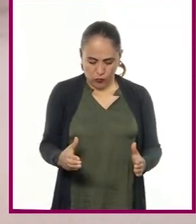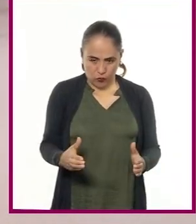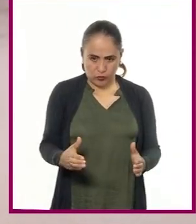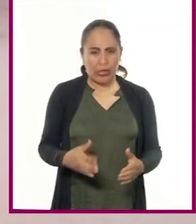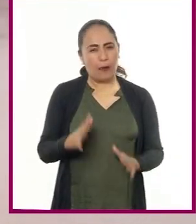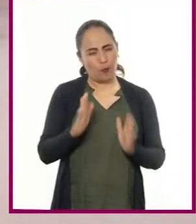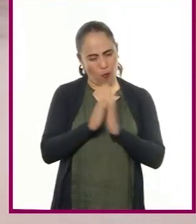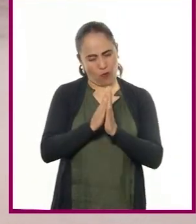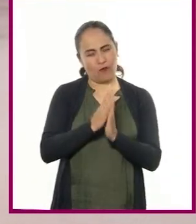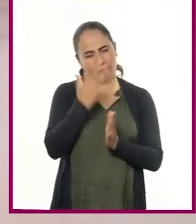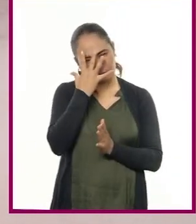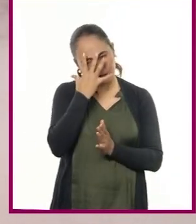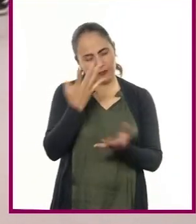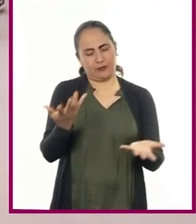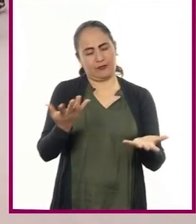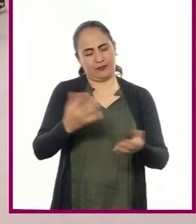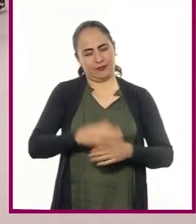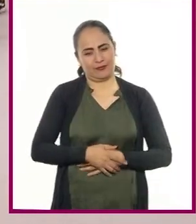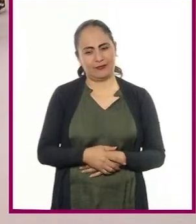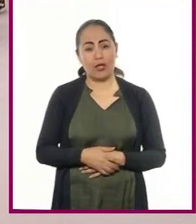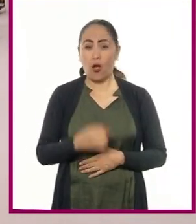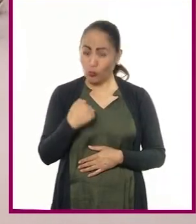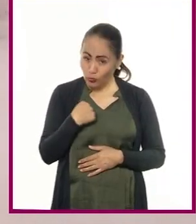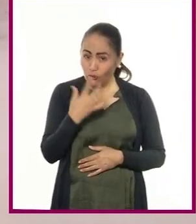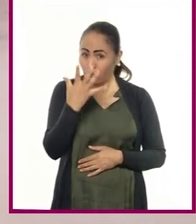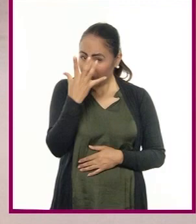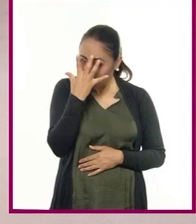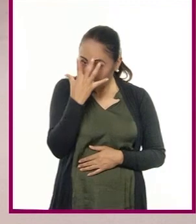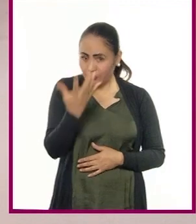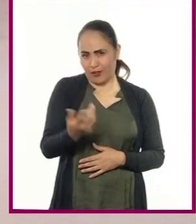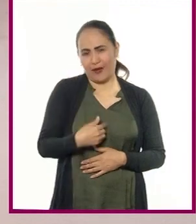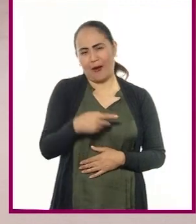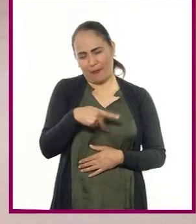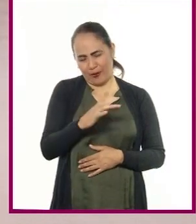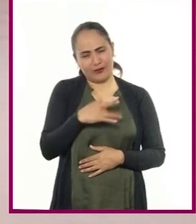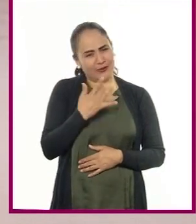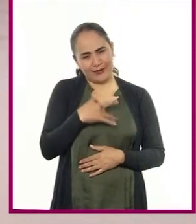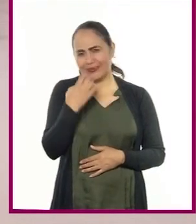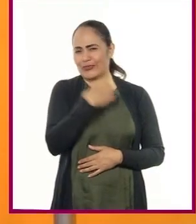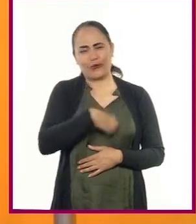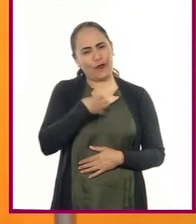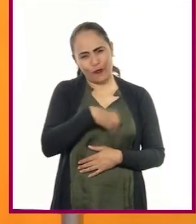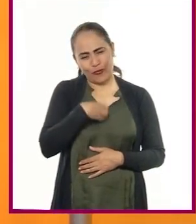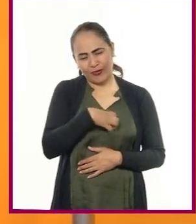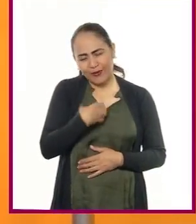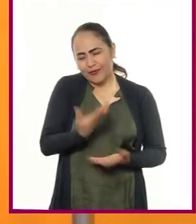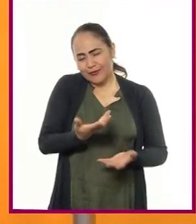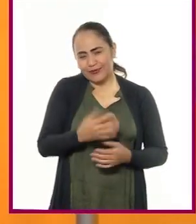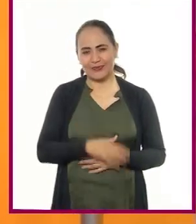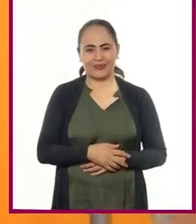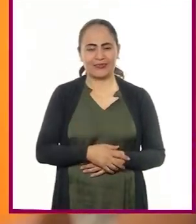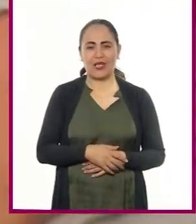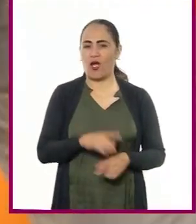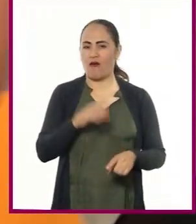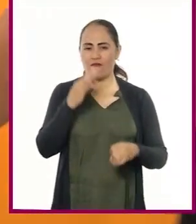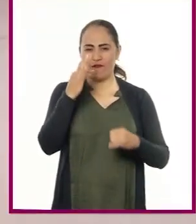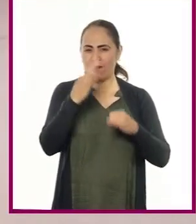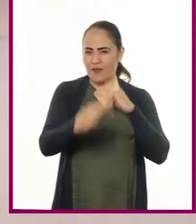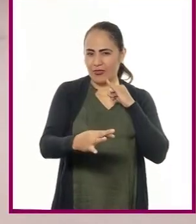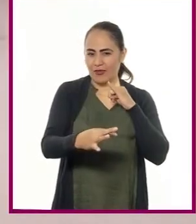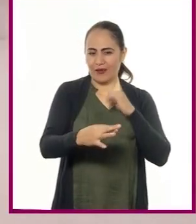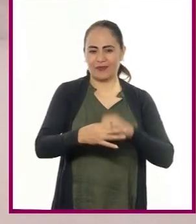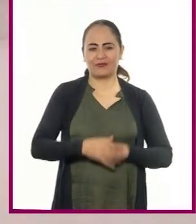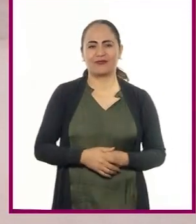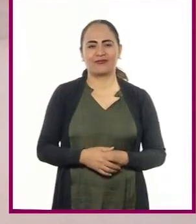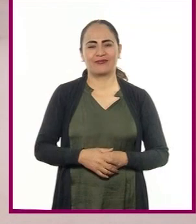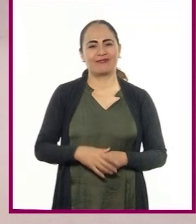seriedad. Listo. Que cueste más trabajo, que nos cueste más trabajo. Estoy divirtiendo. Bien. Ya no hay seriedad. Último golpe. Último golpe.